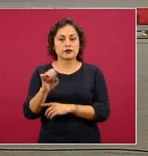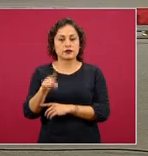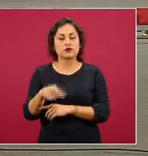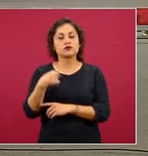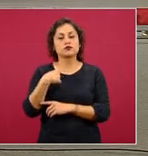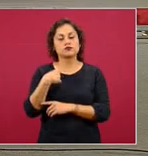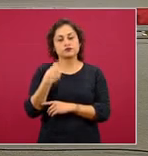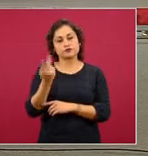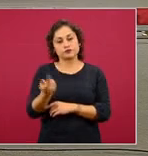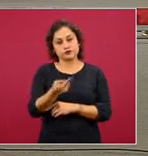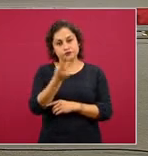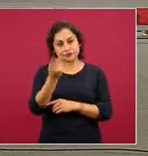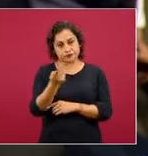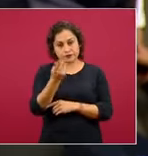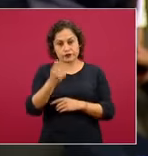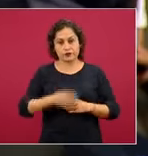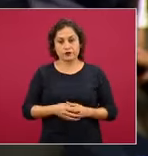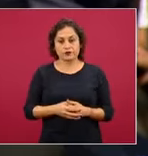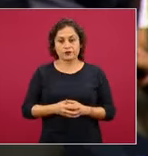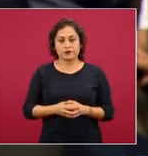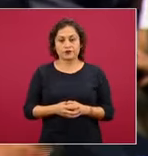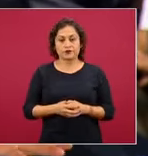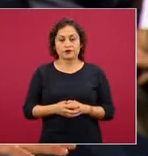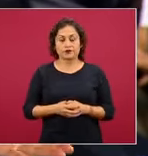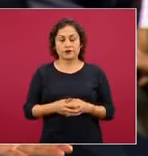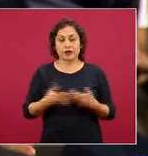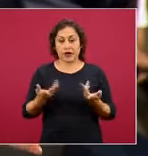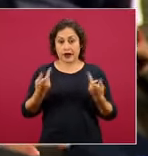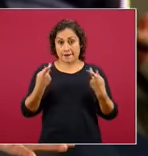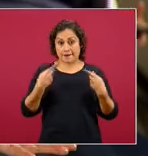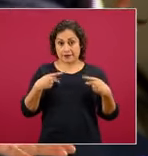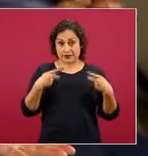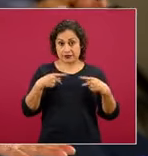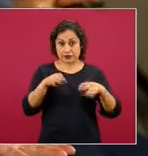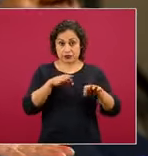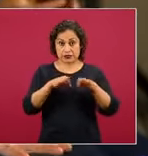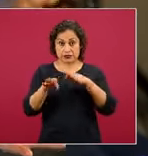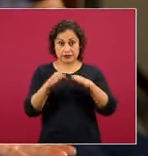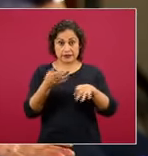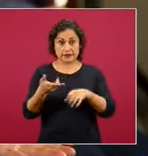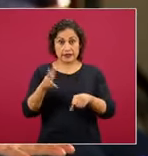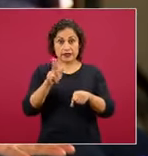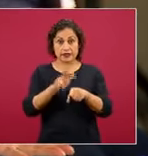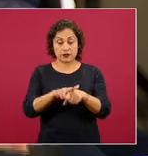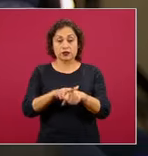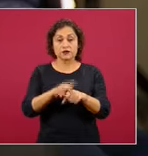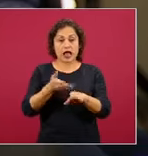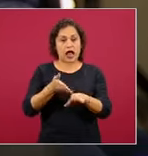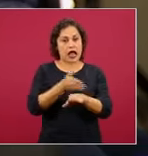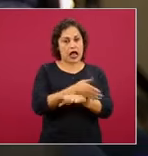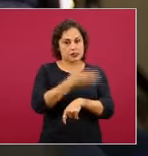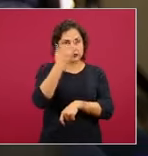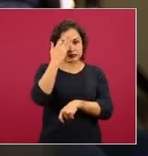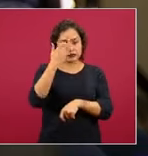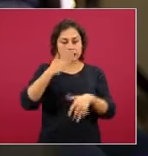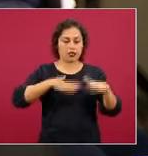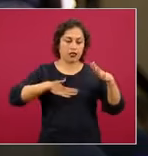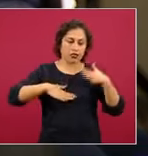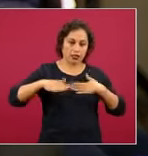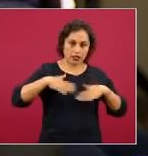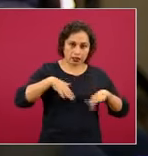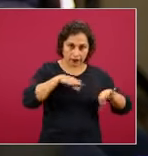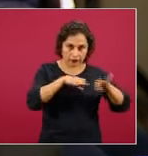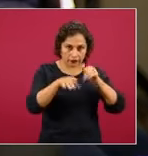embate del COVID, pues el personal médico quedó cansado. ¿Qué medidas ahora sí que